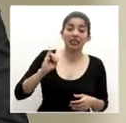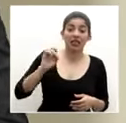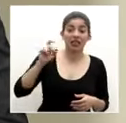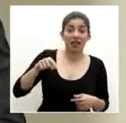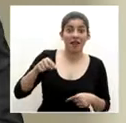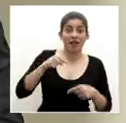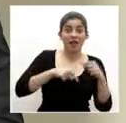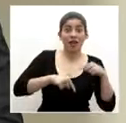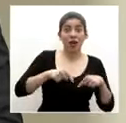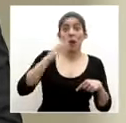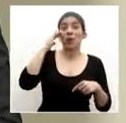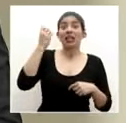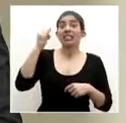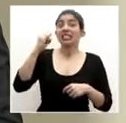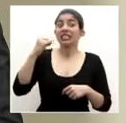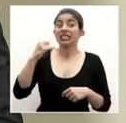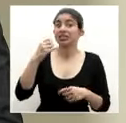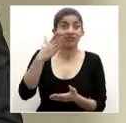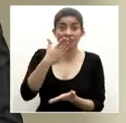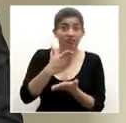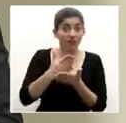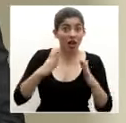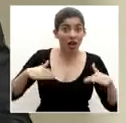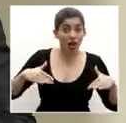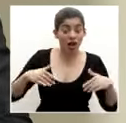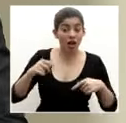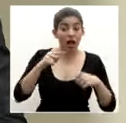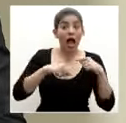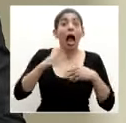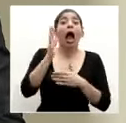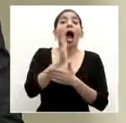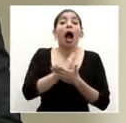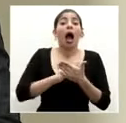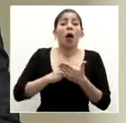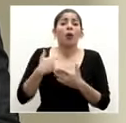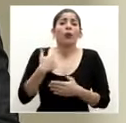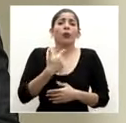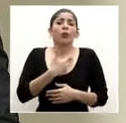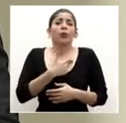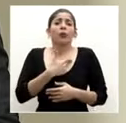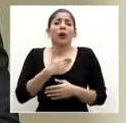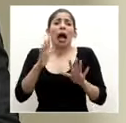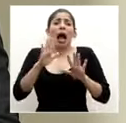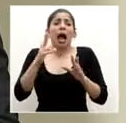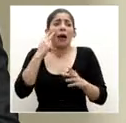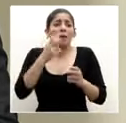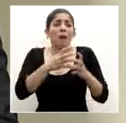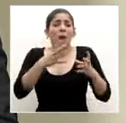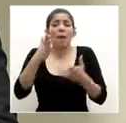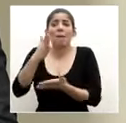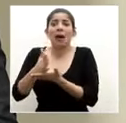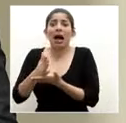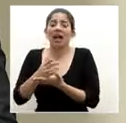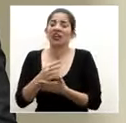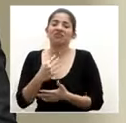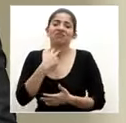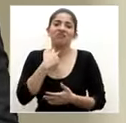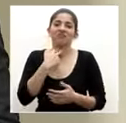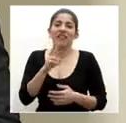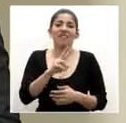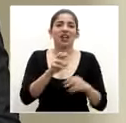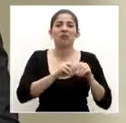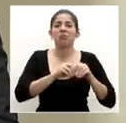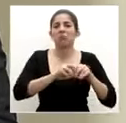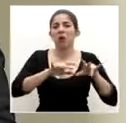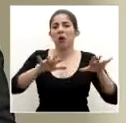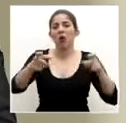atrás, porque llega un momento en que si no lo hacemos, por más que metamos nosotros el freno, el virus ya no va a poder ser domado. Va a